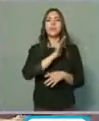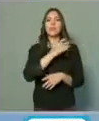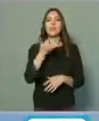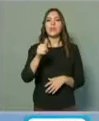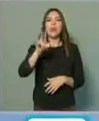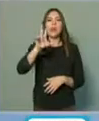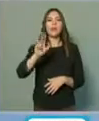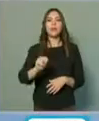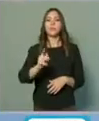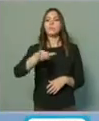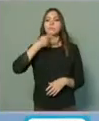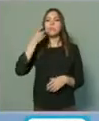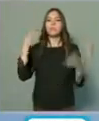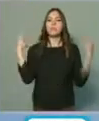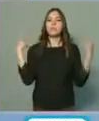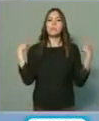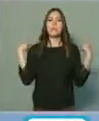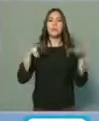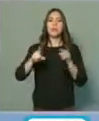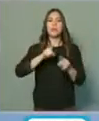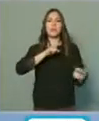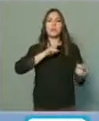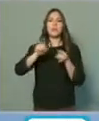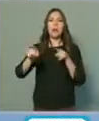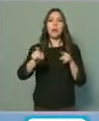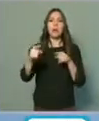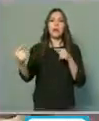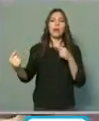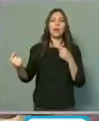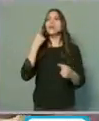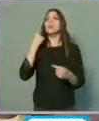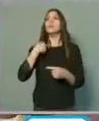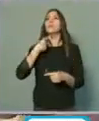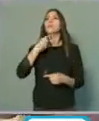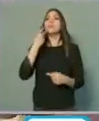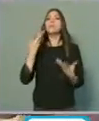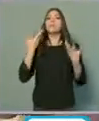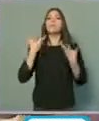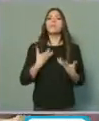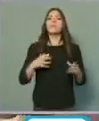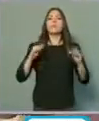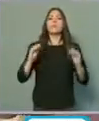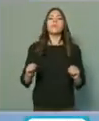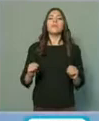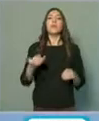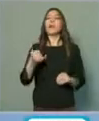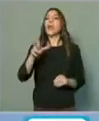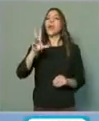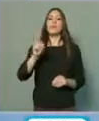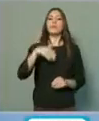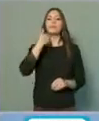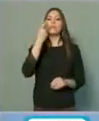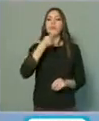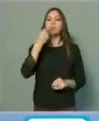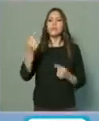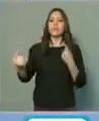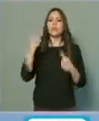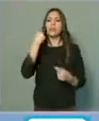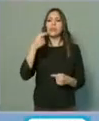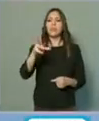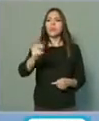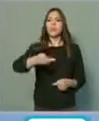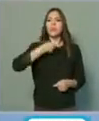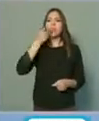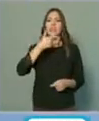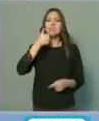y me bloqueé en el idioma. Claro. Porque qué el maestro fuertes te son las toca, palabras, claro. imagínate, te toca, no eres bueno para el inglés. Uy, ¿cómo